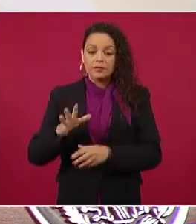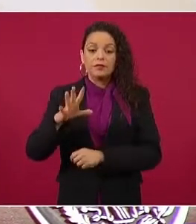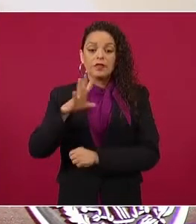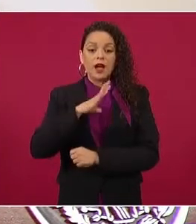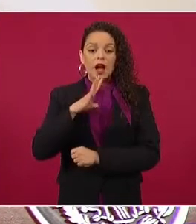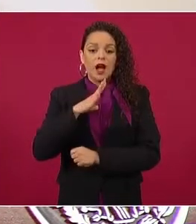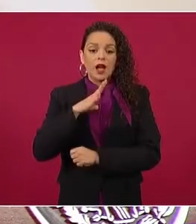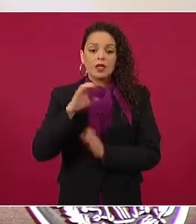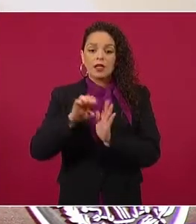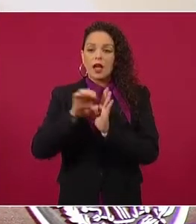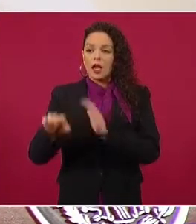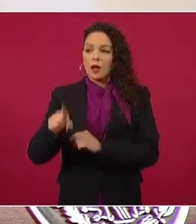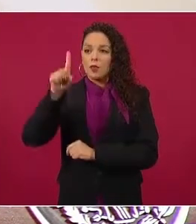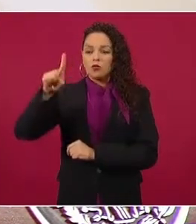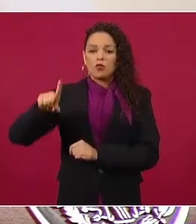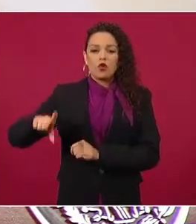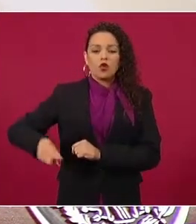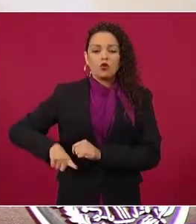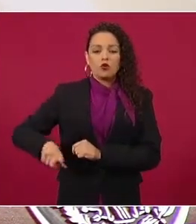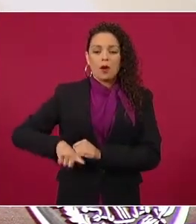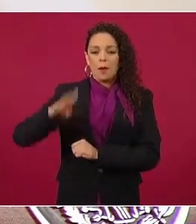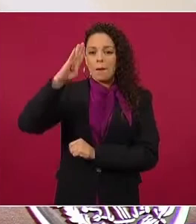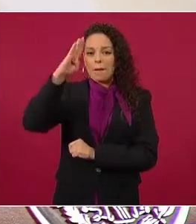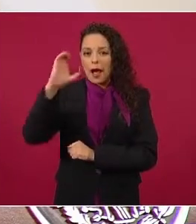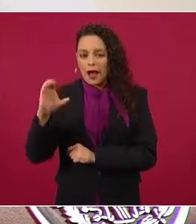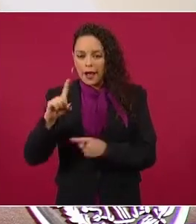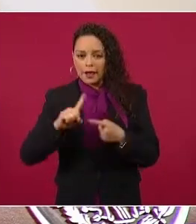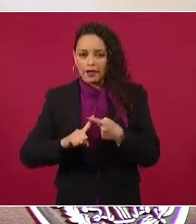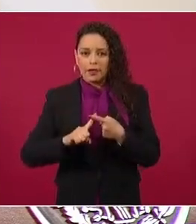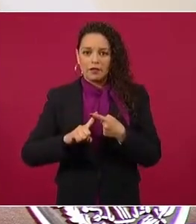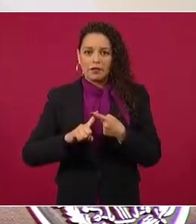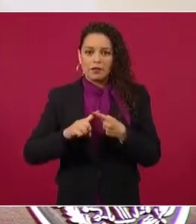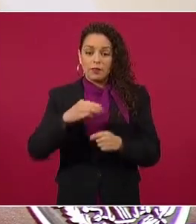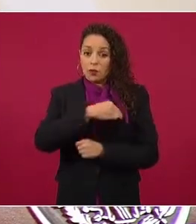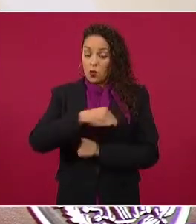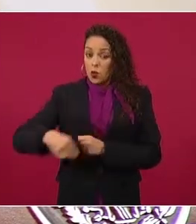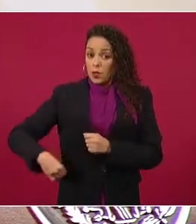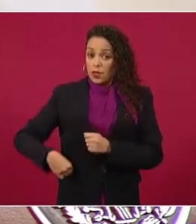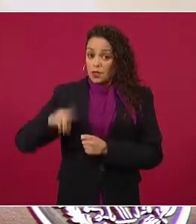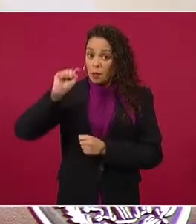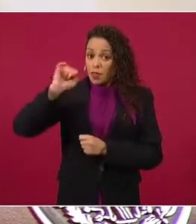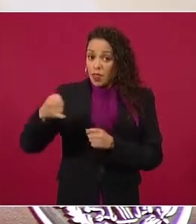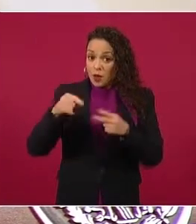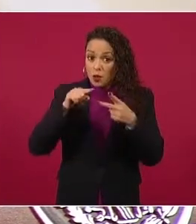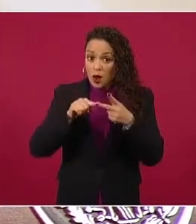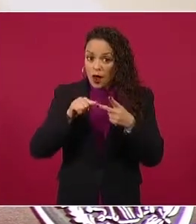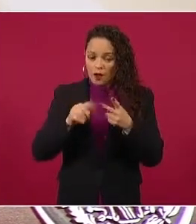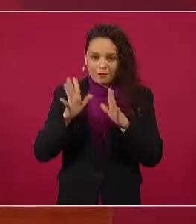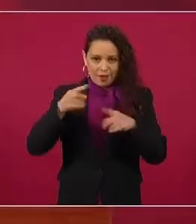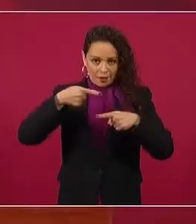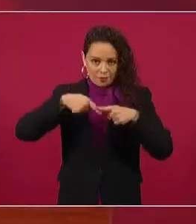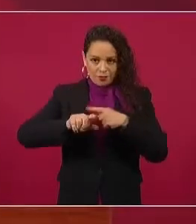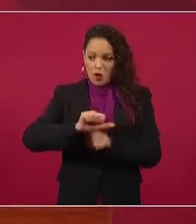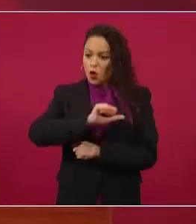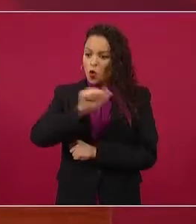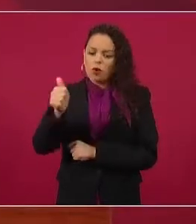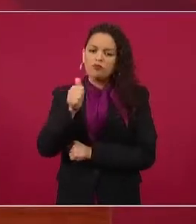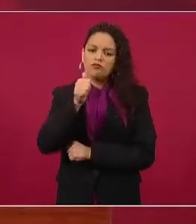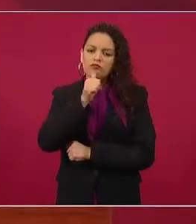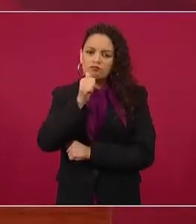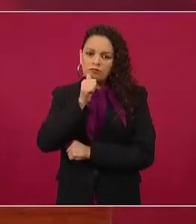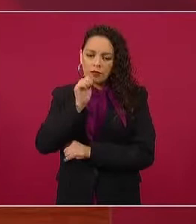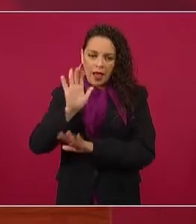gobierno de Baja California, el municipio de Tijuana, que ya arrancó hay otros que están lentos,